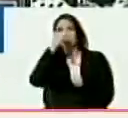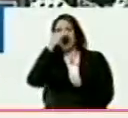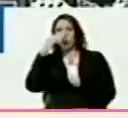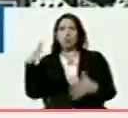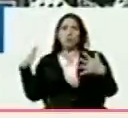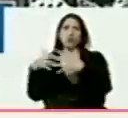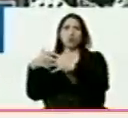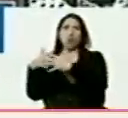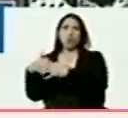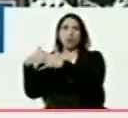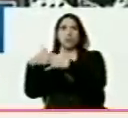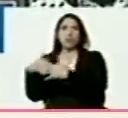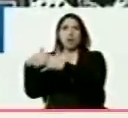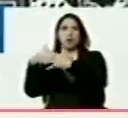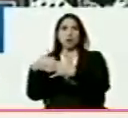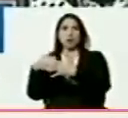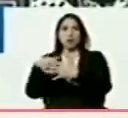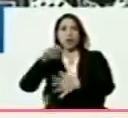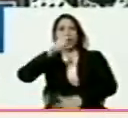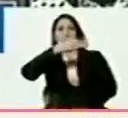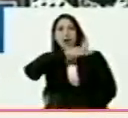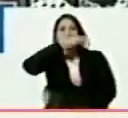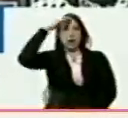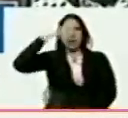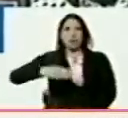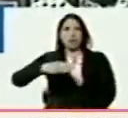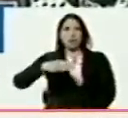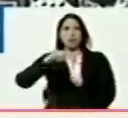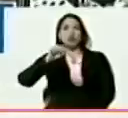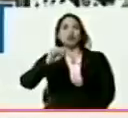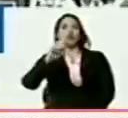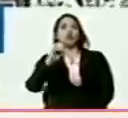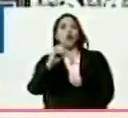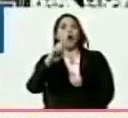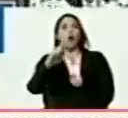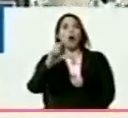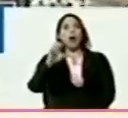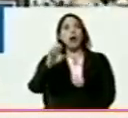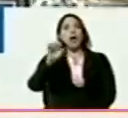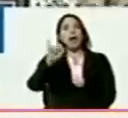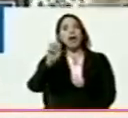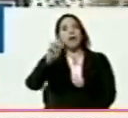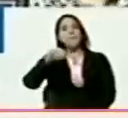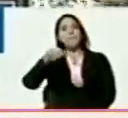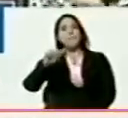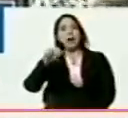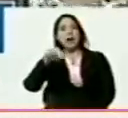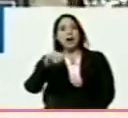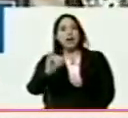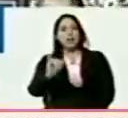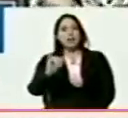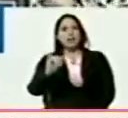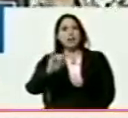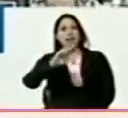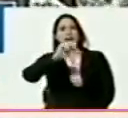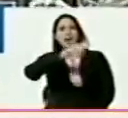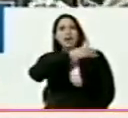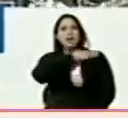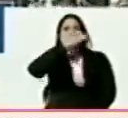norteamericano, al general Qasem Soleimani. General mártir,